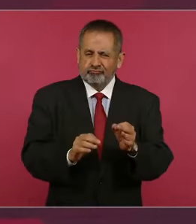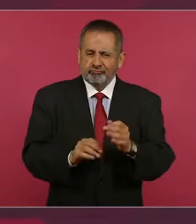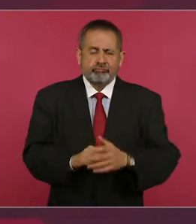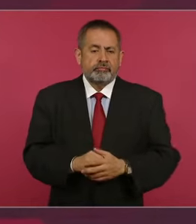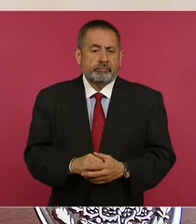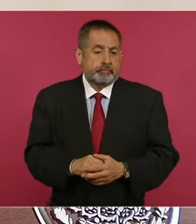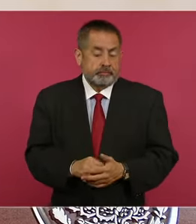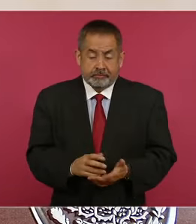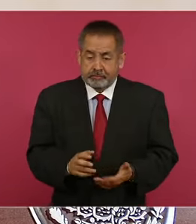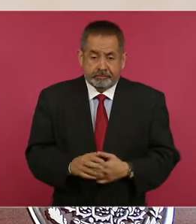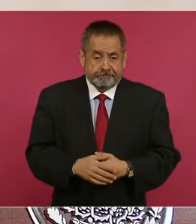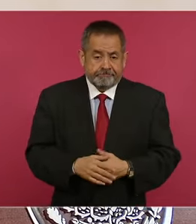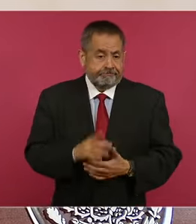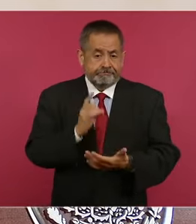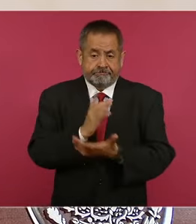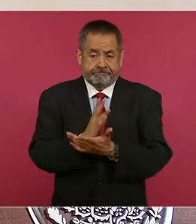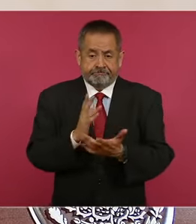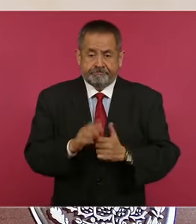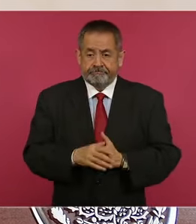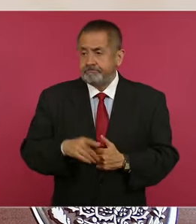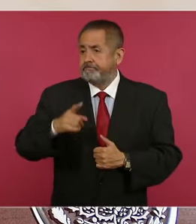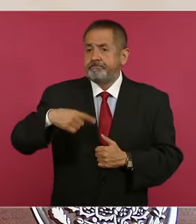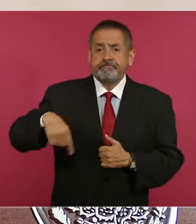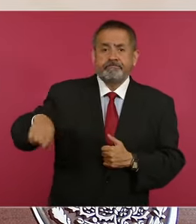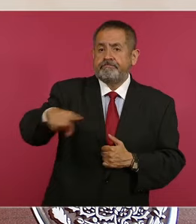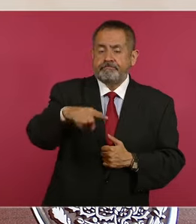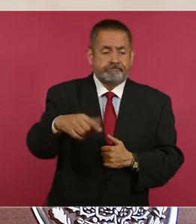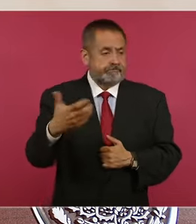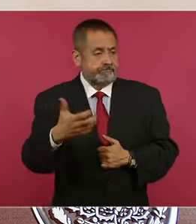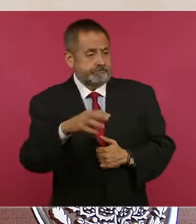y es la única forma,